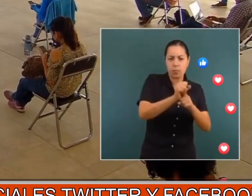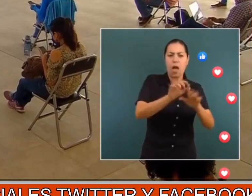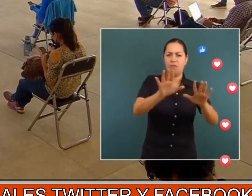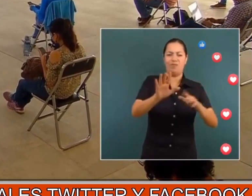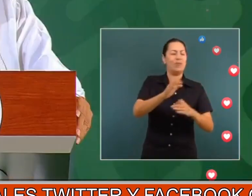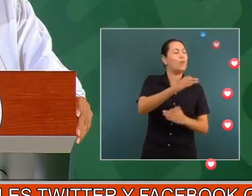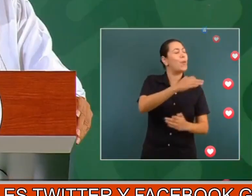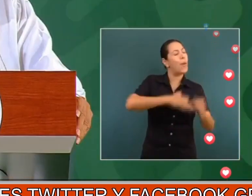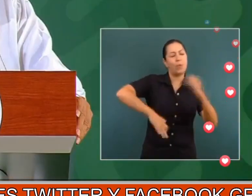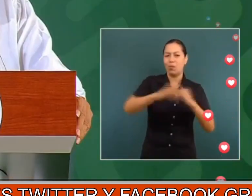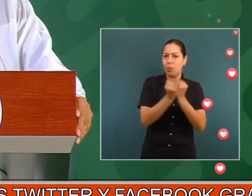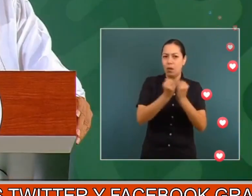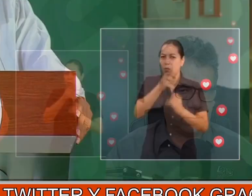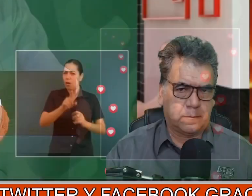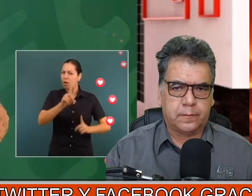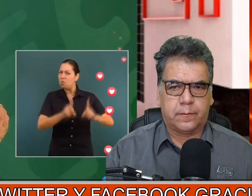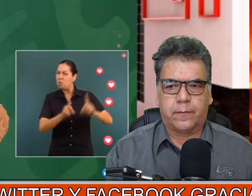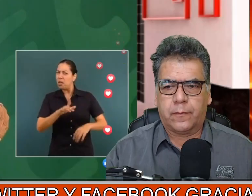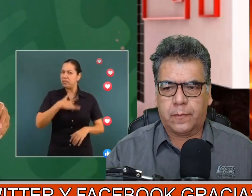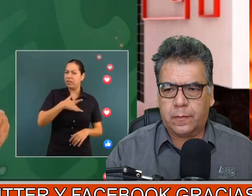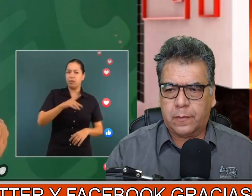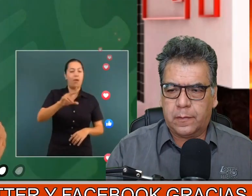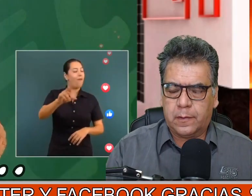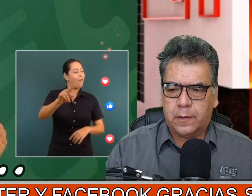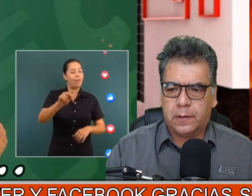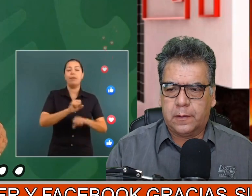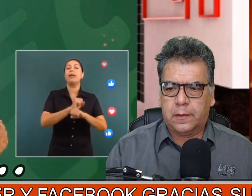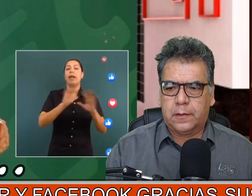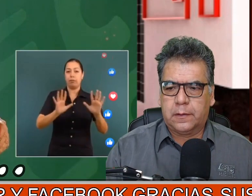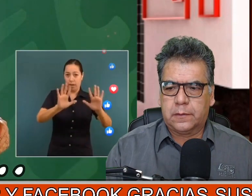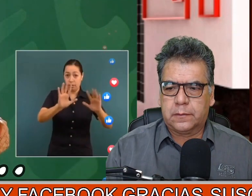Que no quede duda, porque no somos iguales.